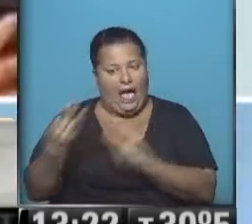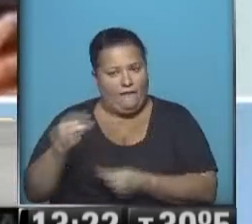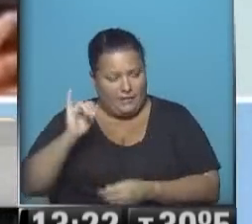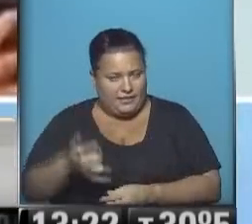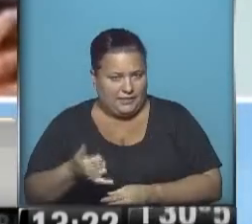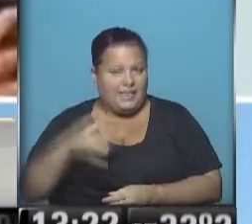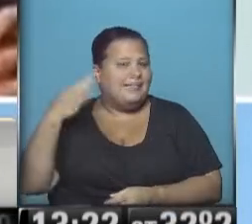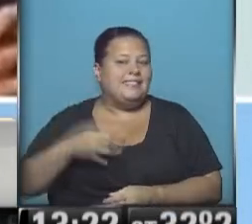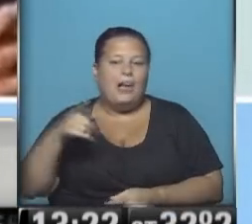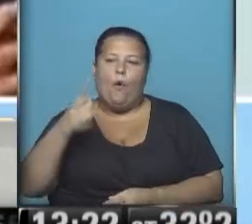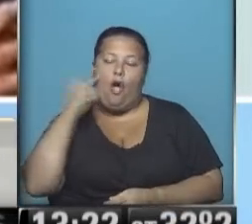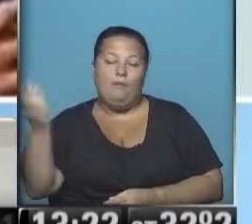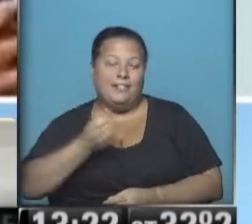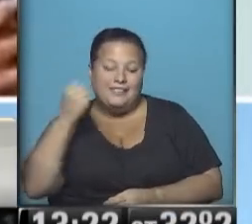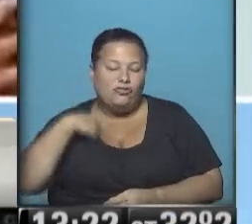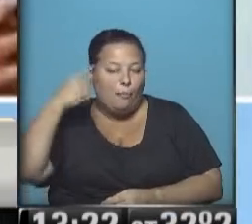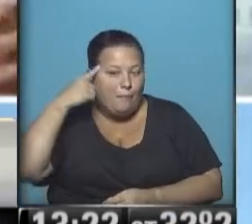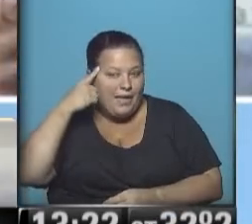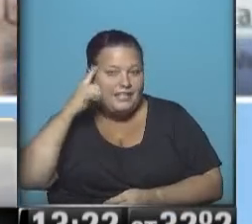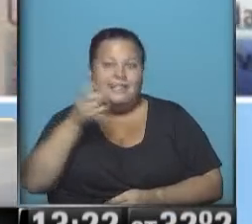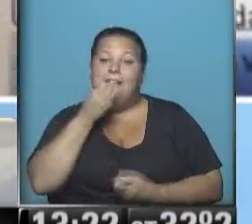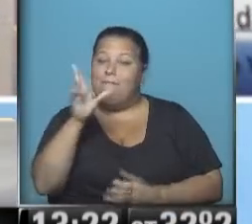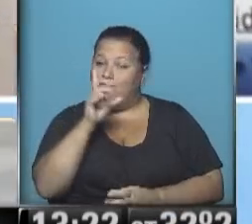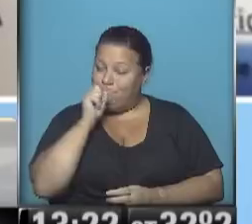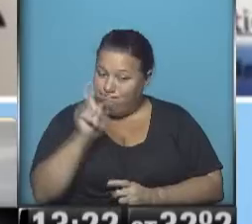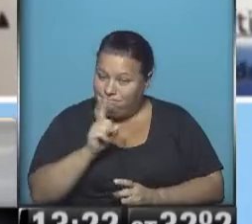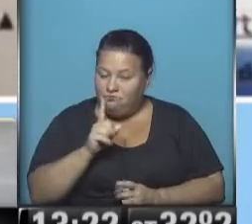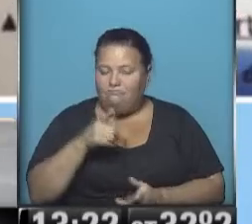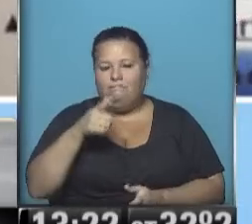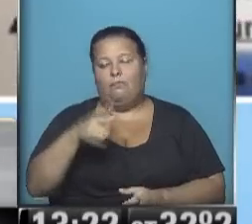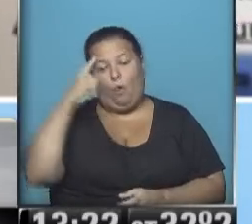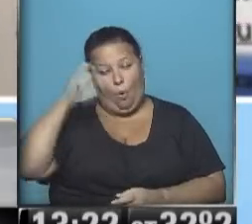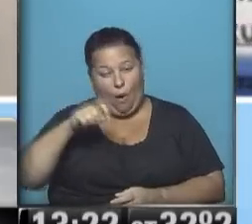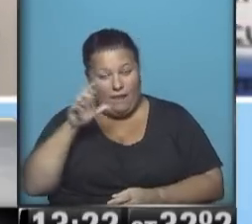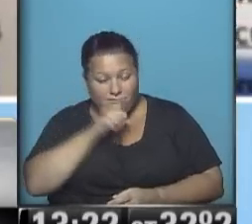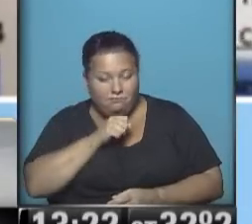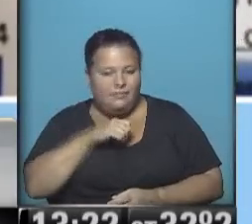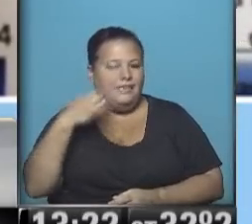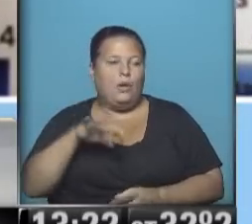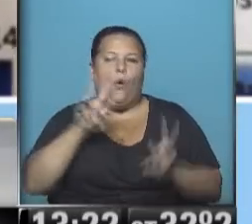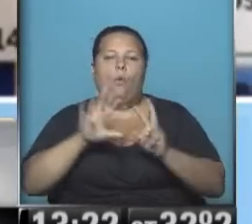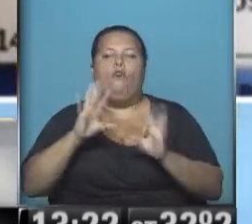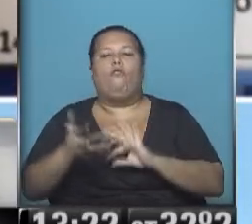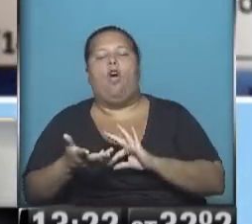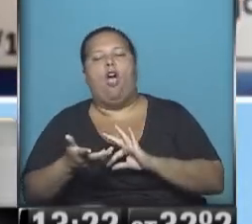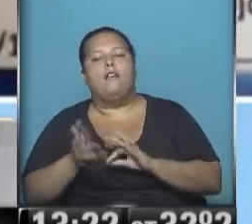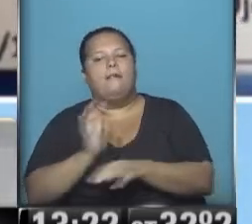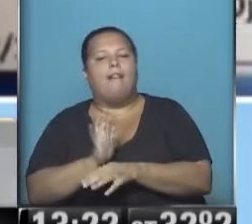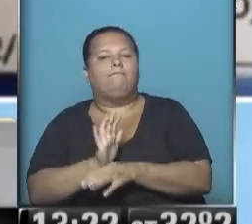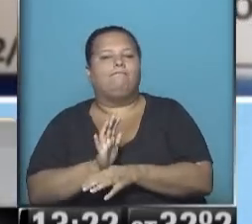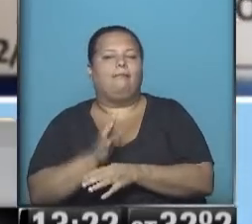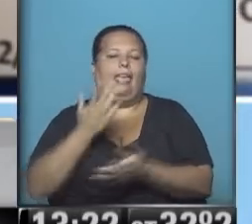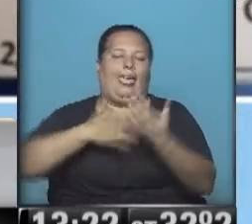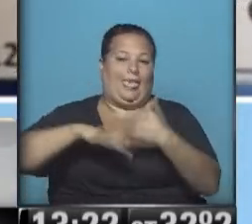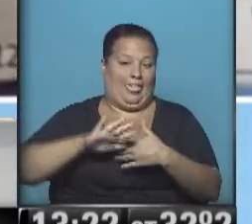seguramente va a tratar creo yo si no confiesa ante la jueza va a tratar de poner algún tipo de